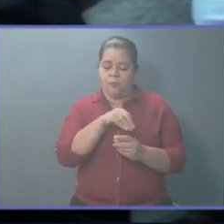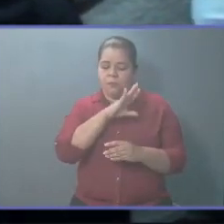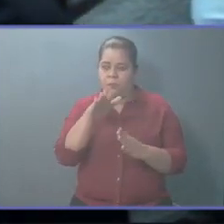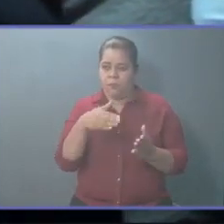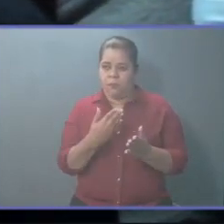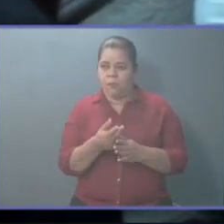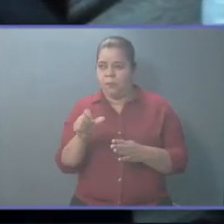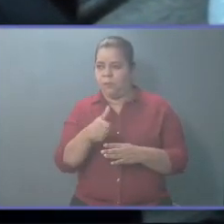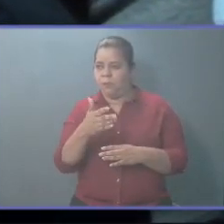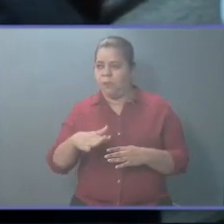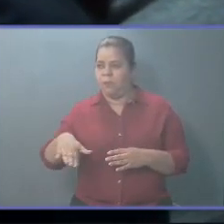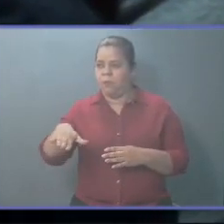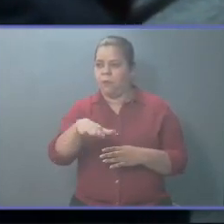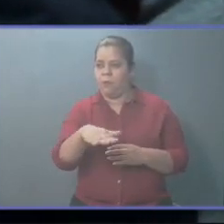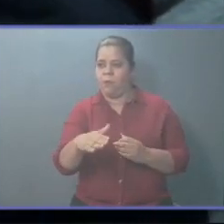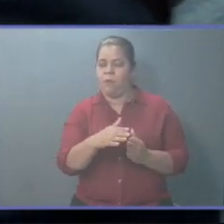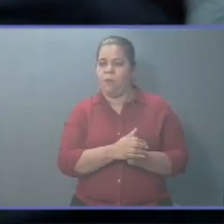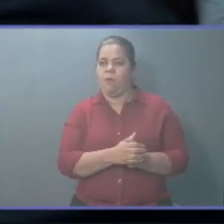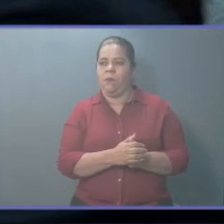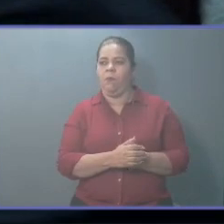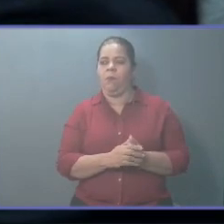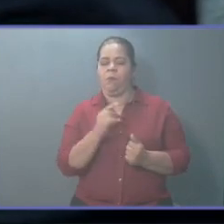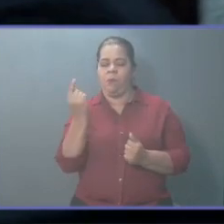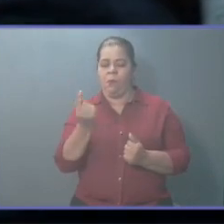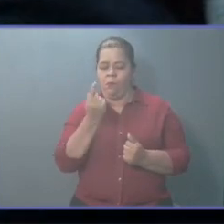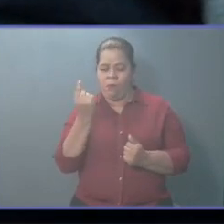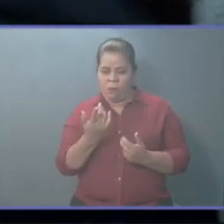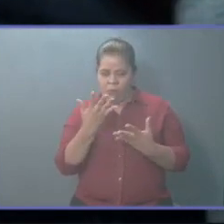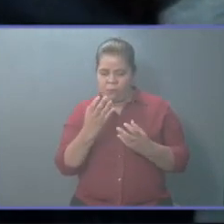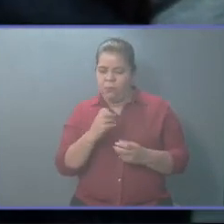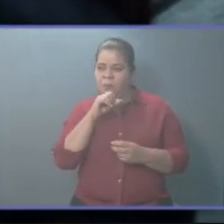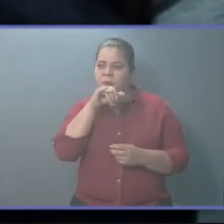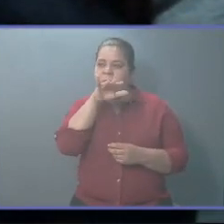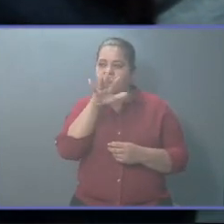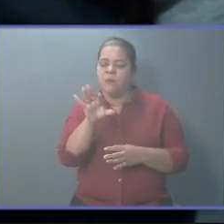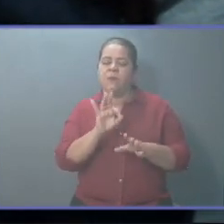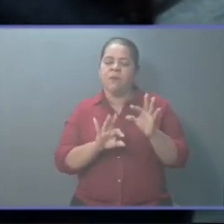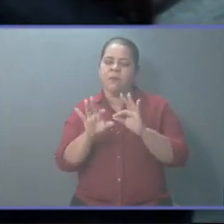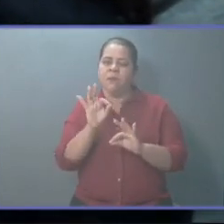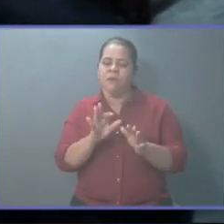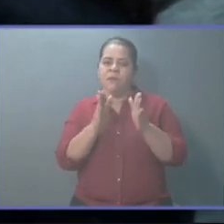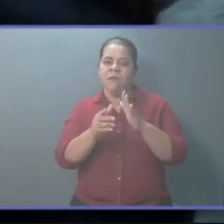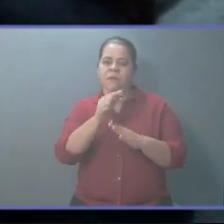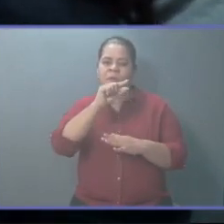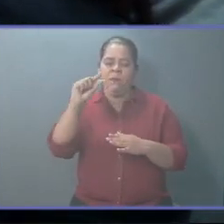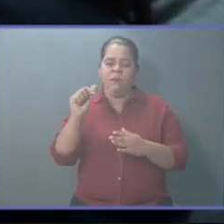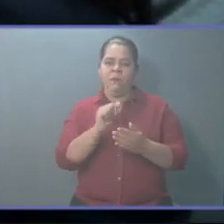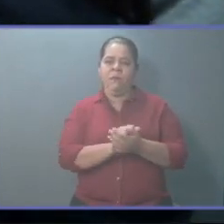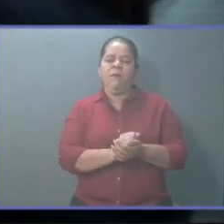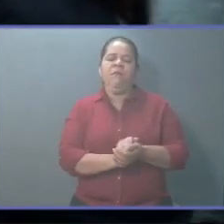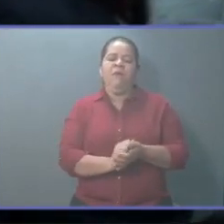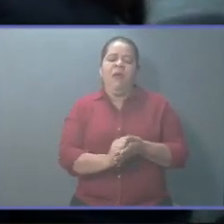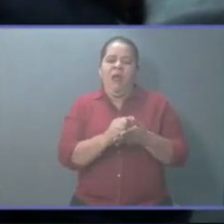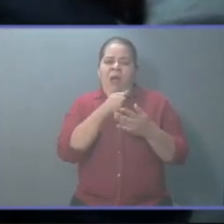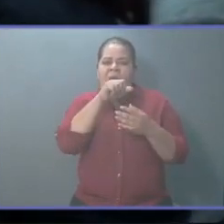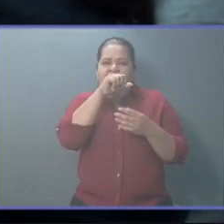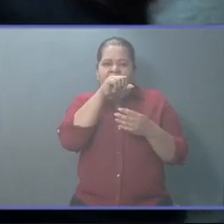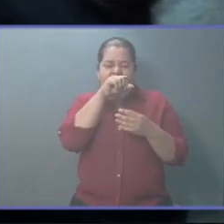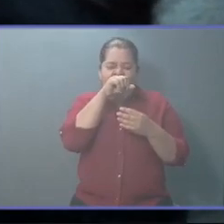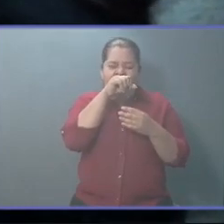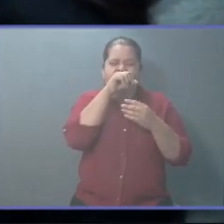otro ámbito. Entonces, solamente quería decir, porque hay algunas entidades que